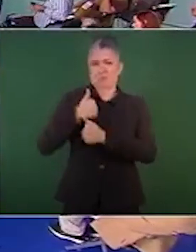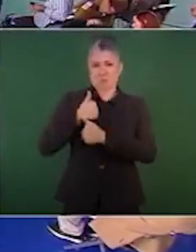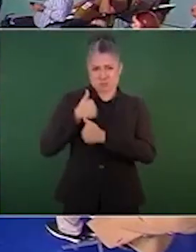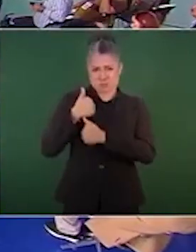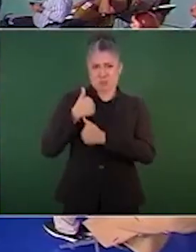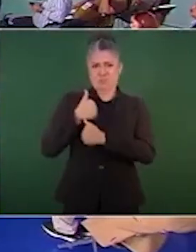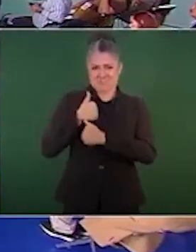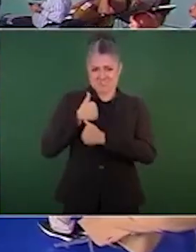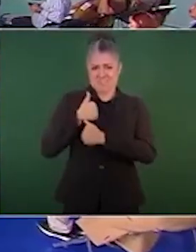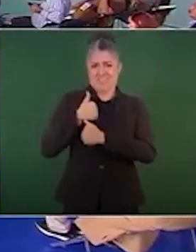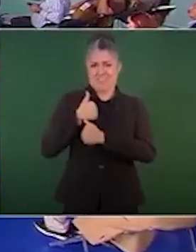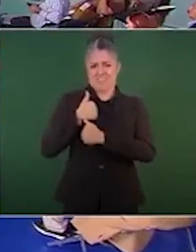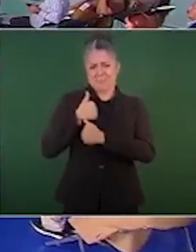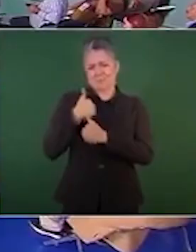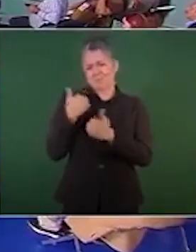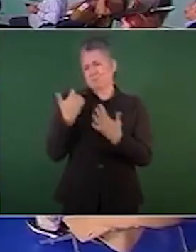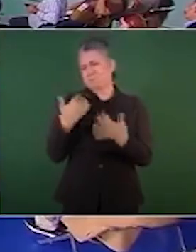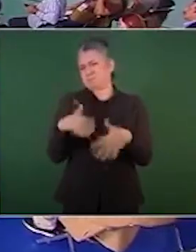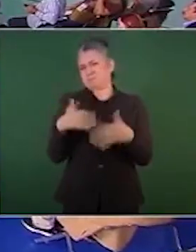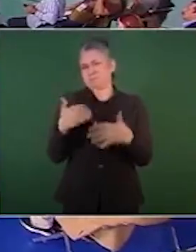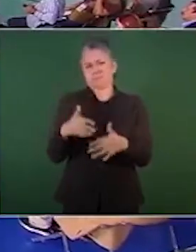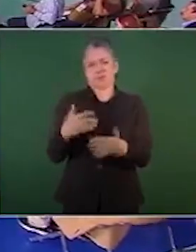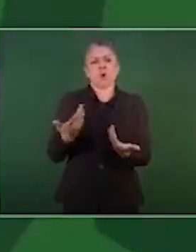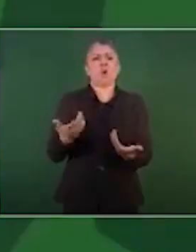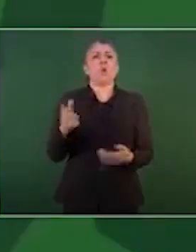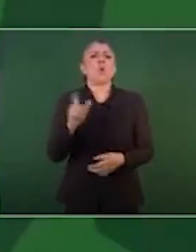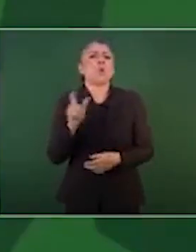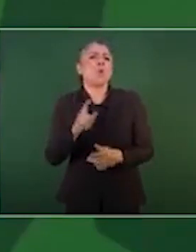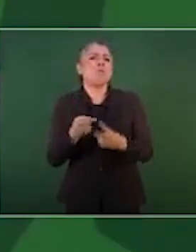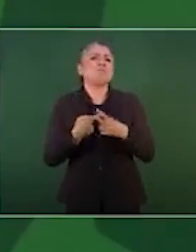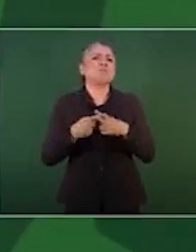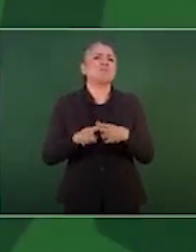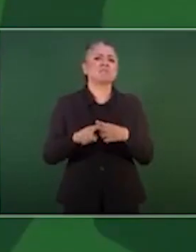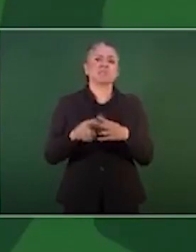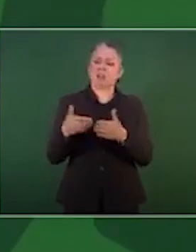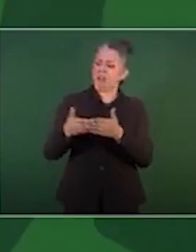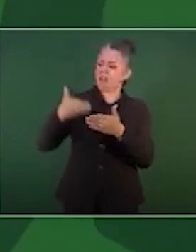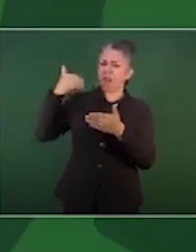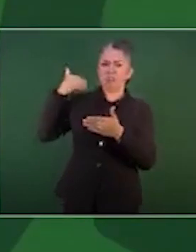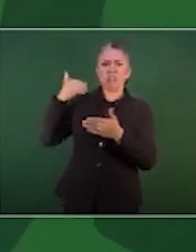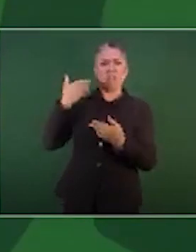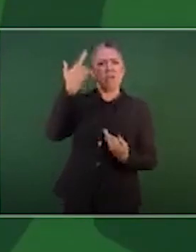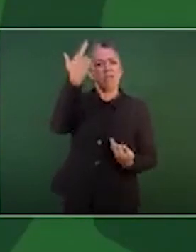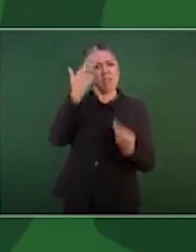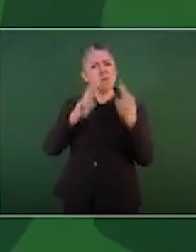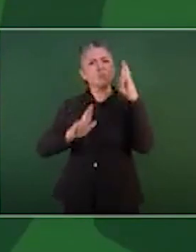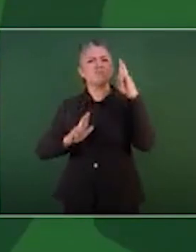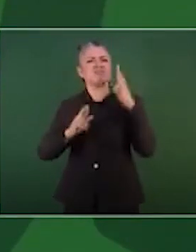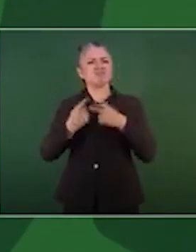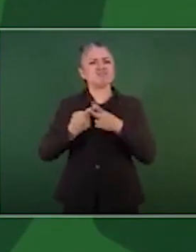mexicano es un ejército surgido de un movimiento revolucionario